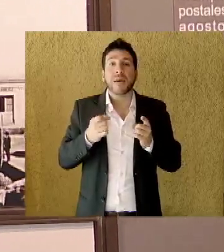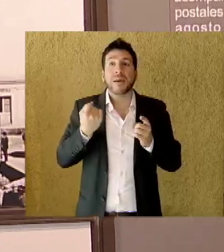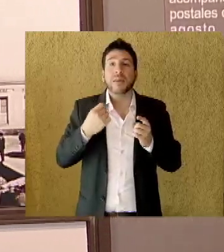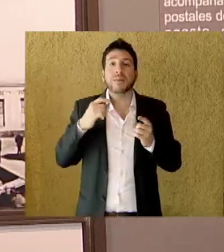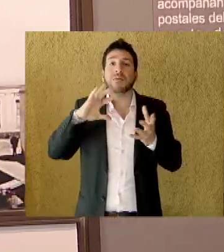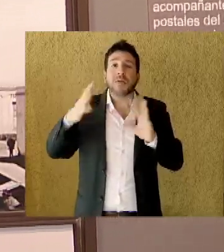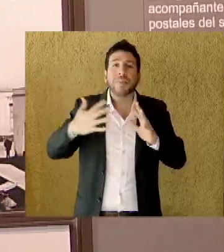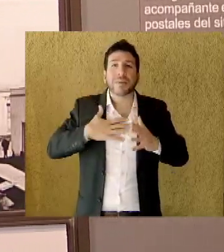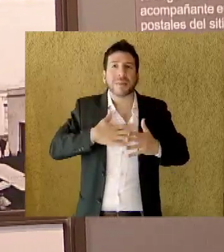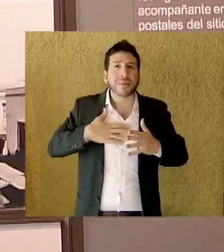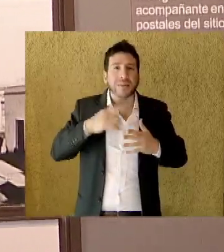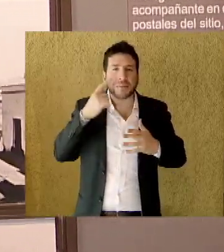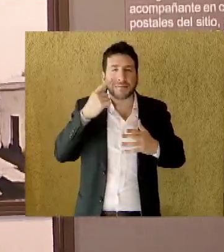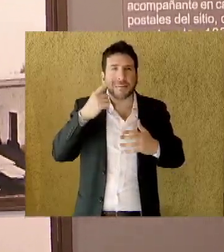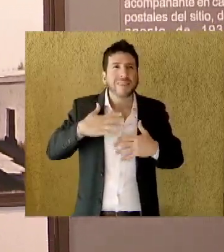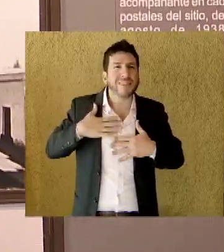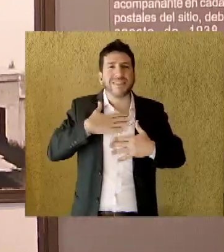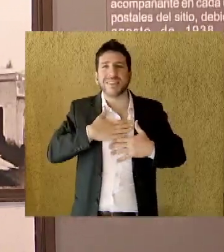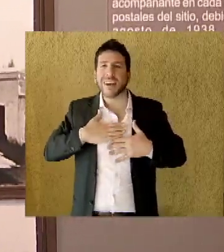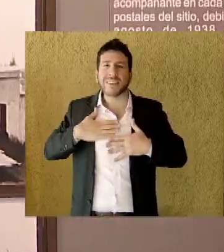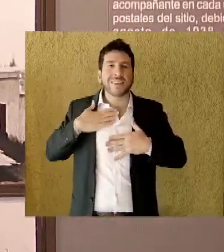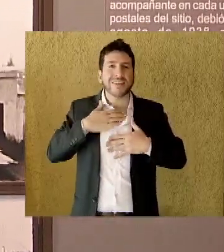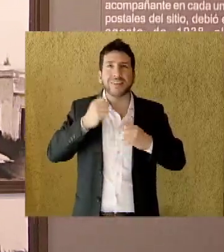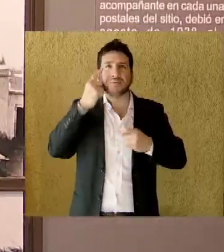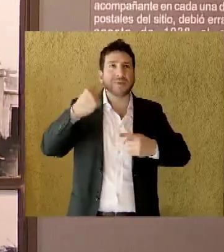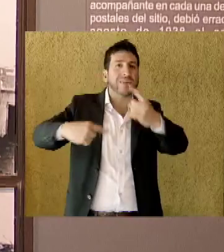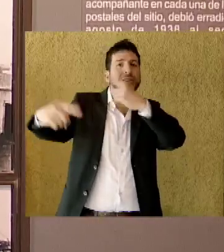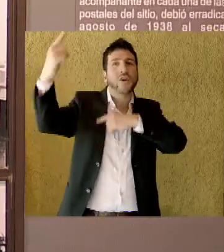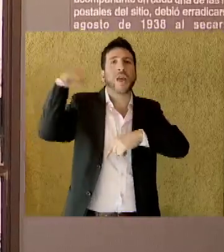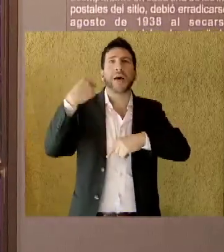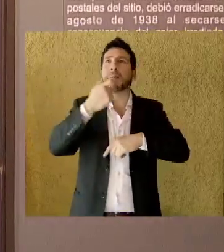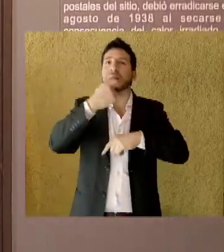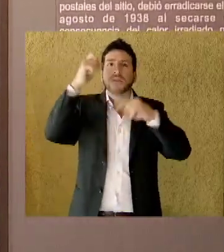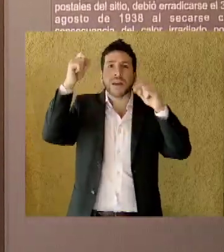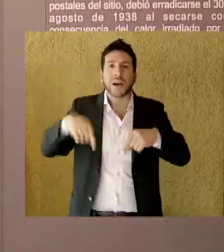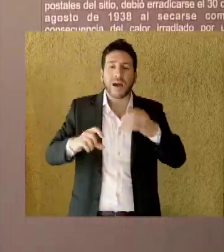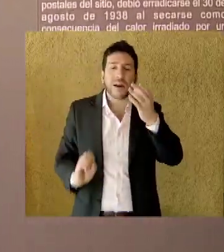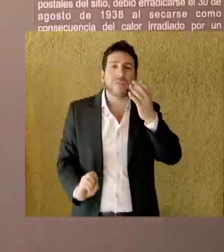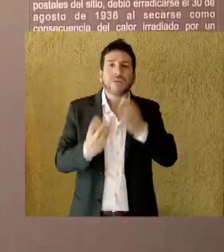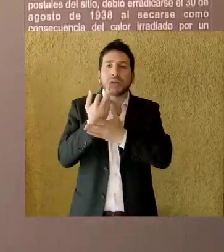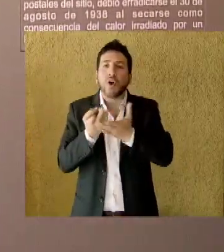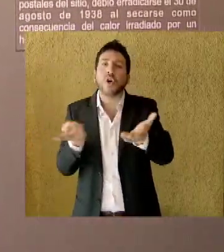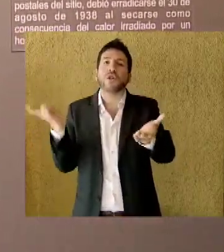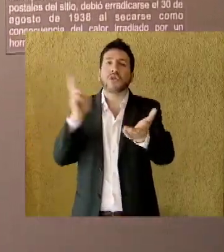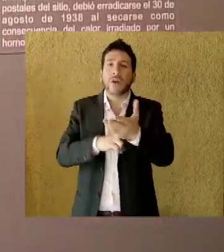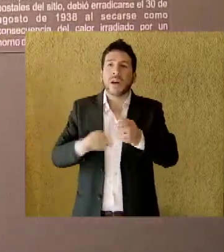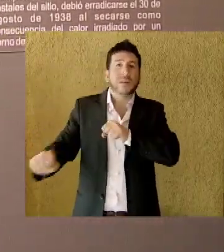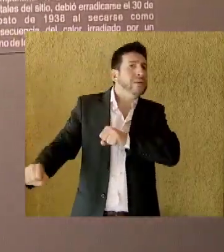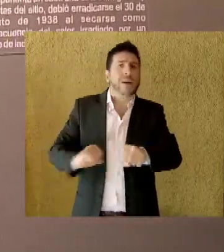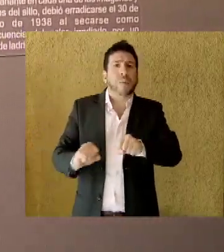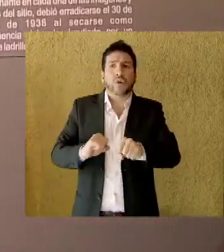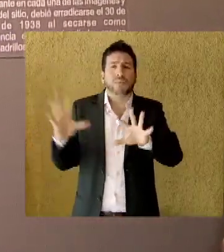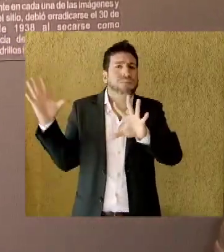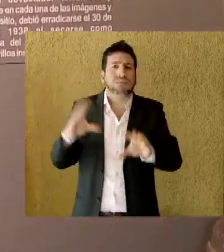un poco de nuestra historia y lo que ocurrió, esa ciudad de Mendoza que tuvo que refundarse, que justamente estaba emplazada un